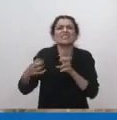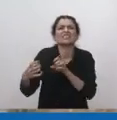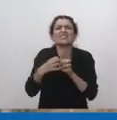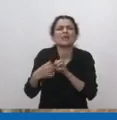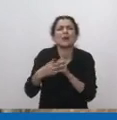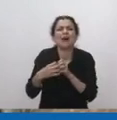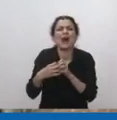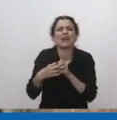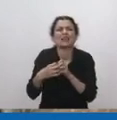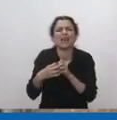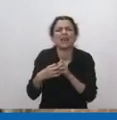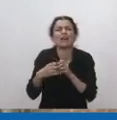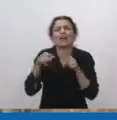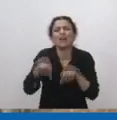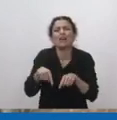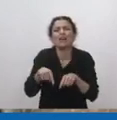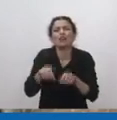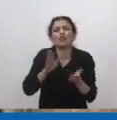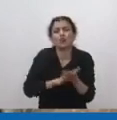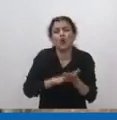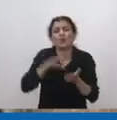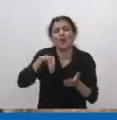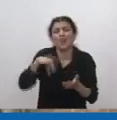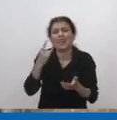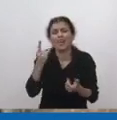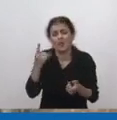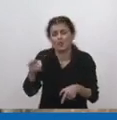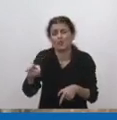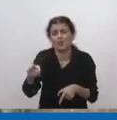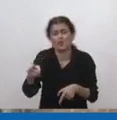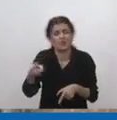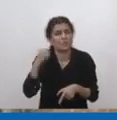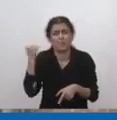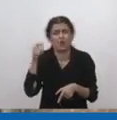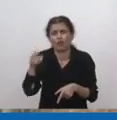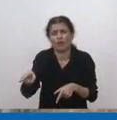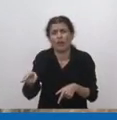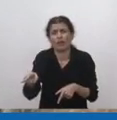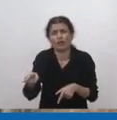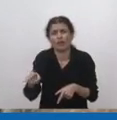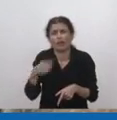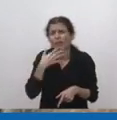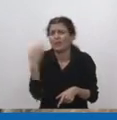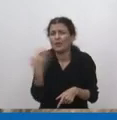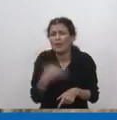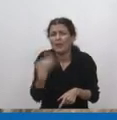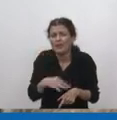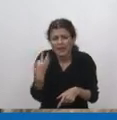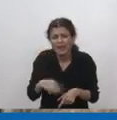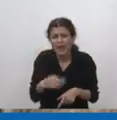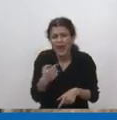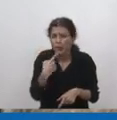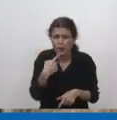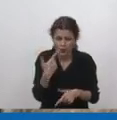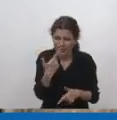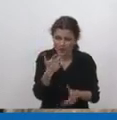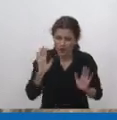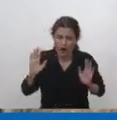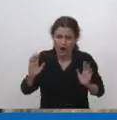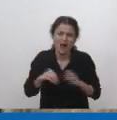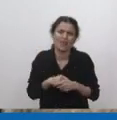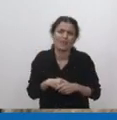de este DNU, que realmente y sin lugar a dudas